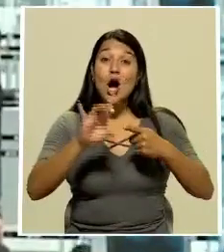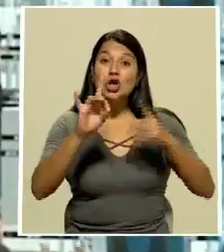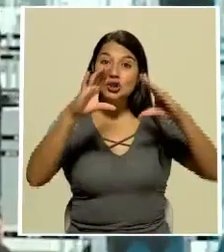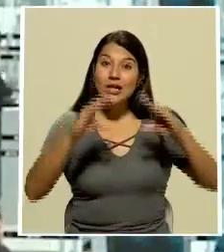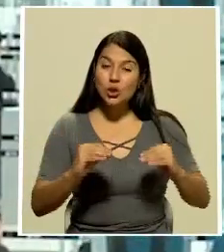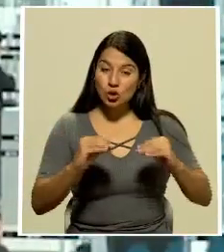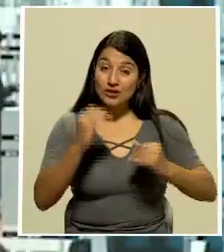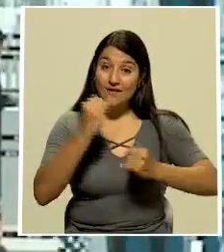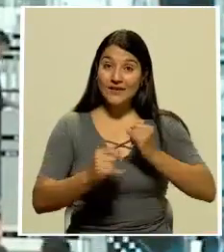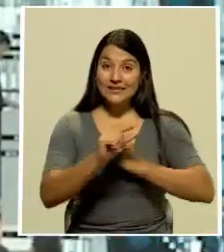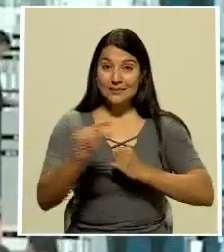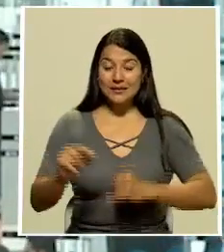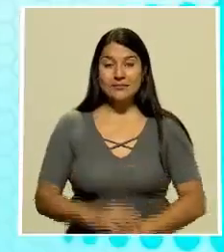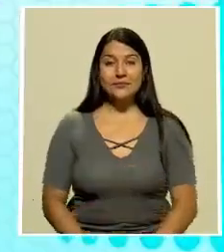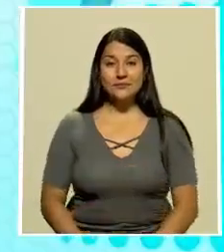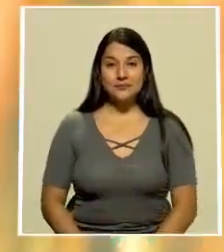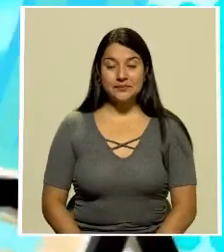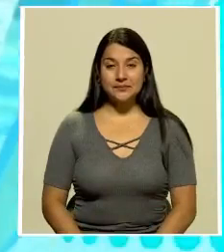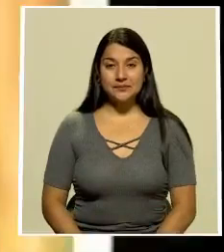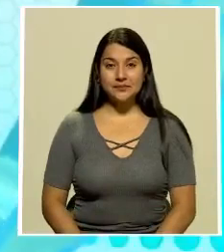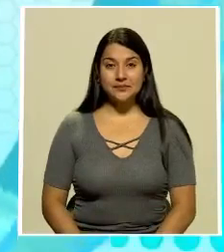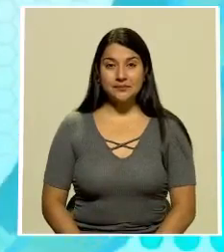la noche los fines de semana.